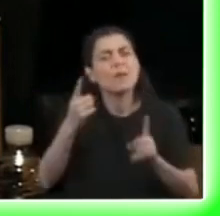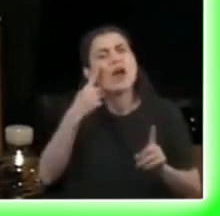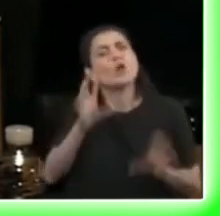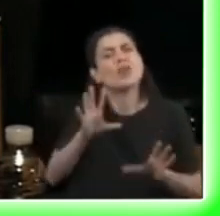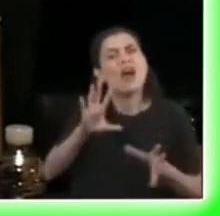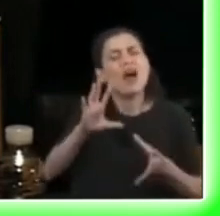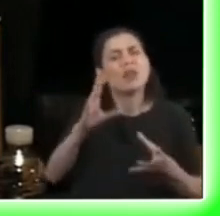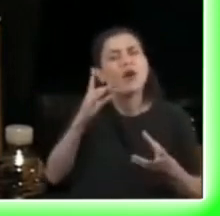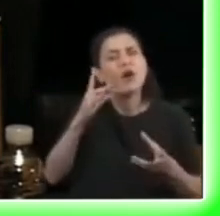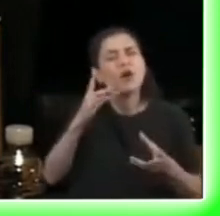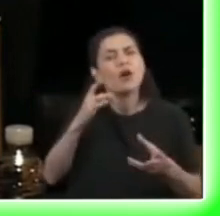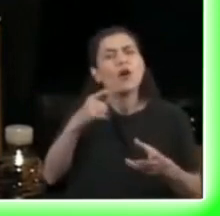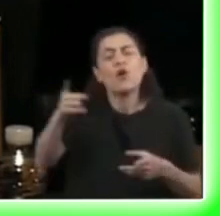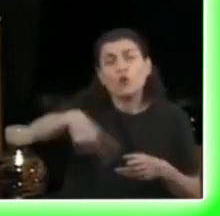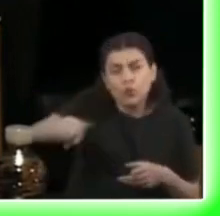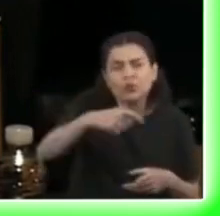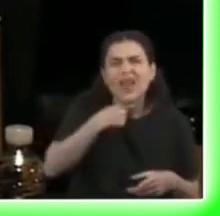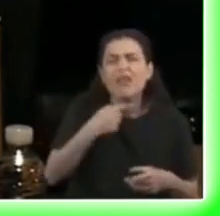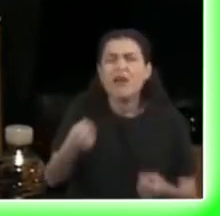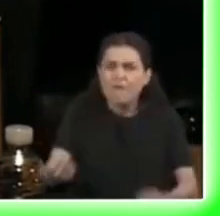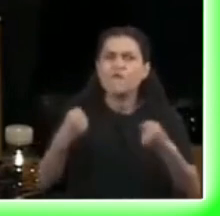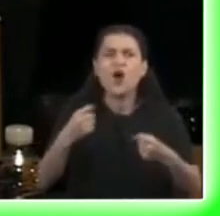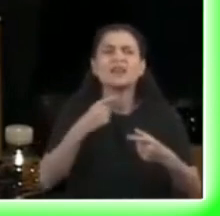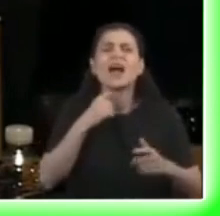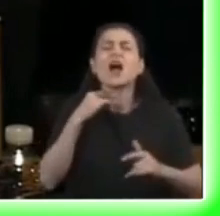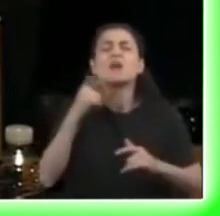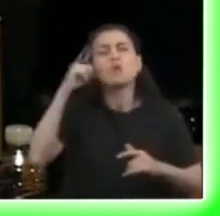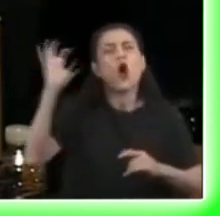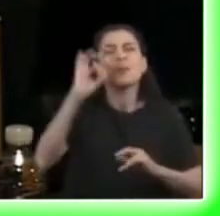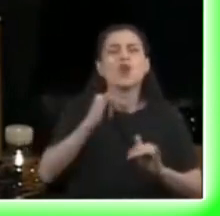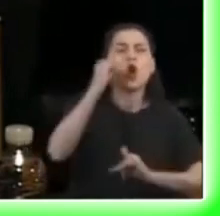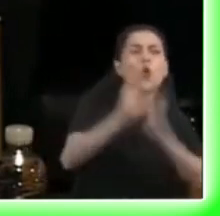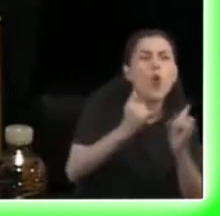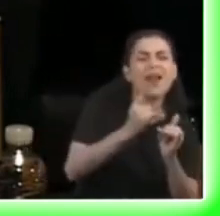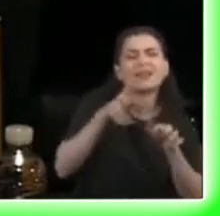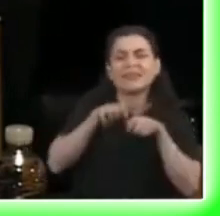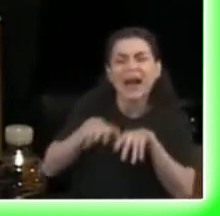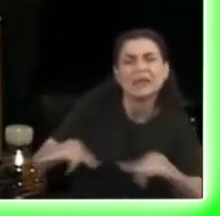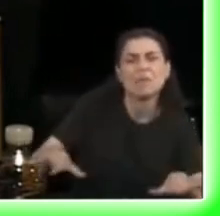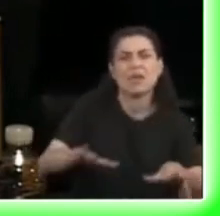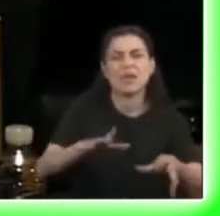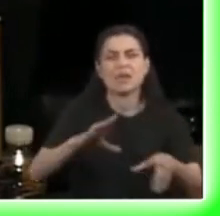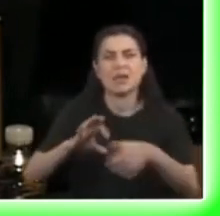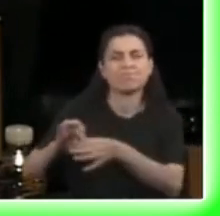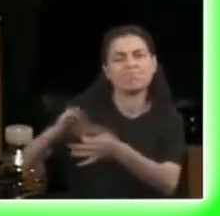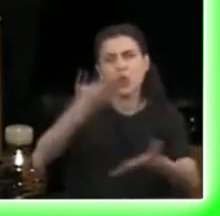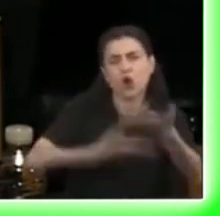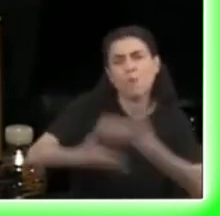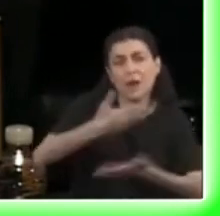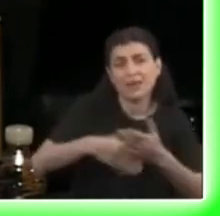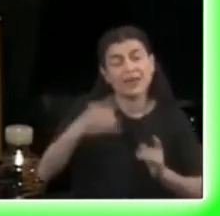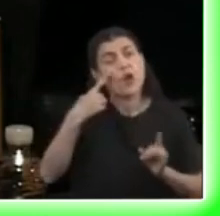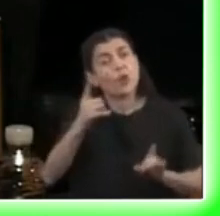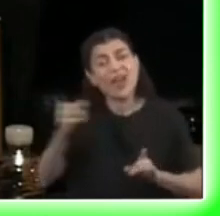que alzar cada vez con más fuerza la voz. ¿Por qué? Porque como nuestros adversarios siempre juegan